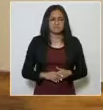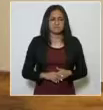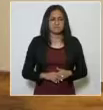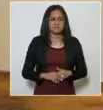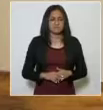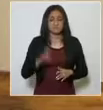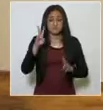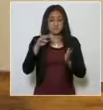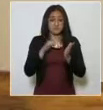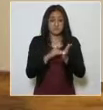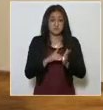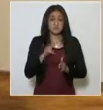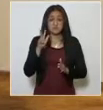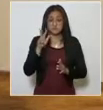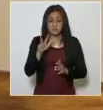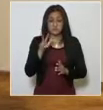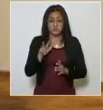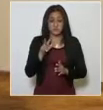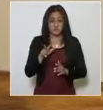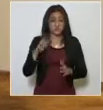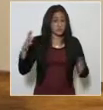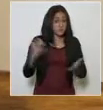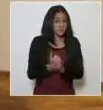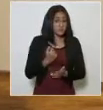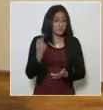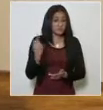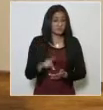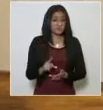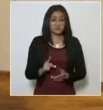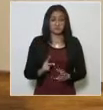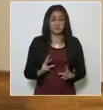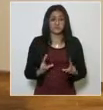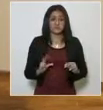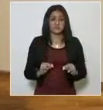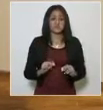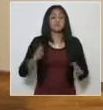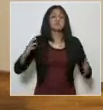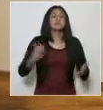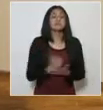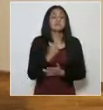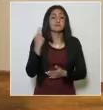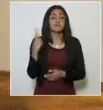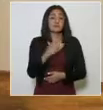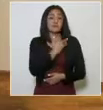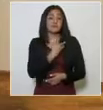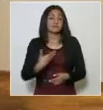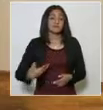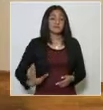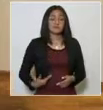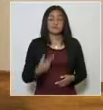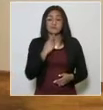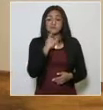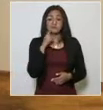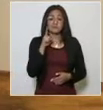En el 2018 no ganaron ellos. Ganó el presidente Andrés Manuel López